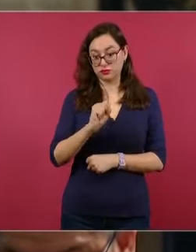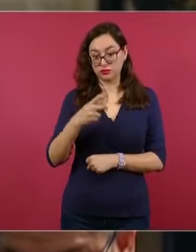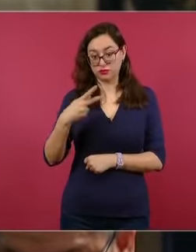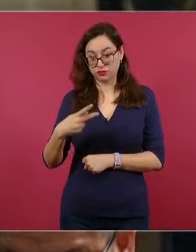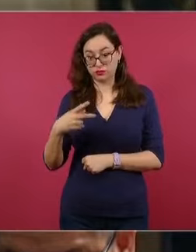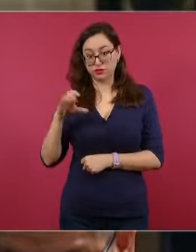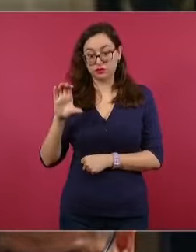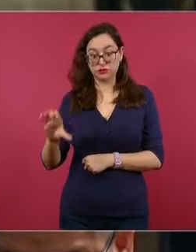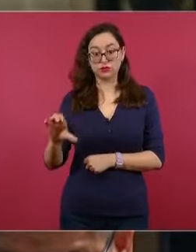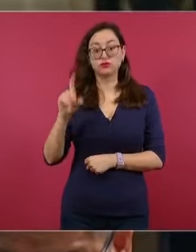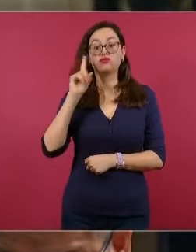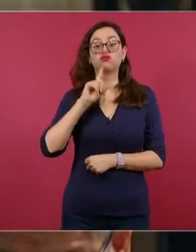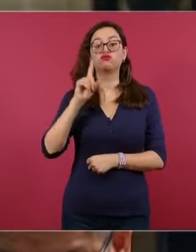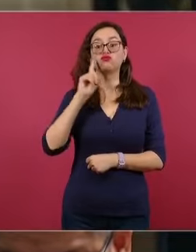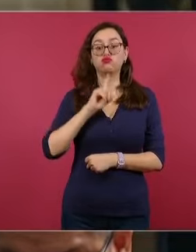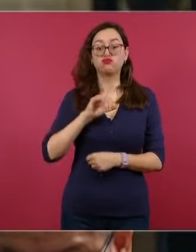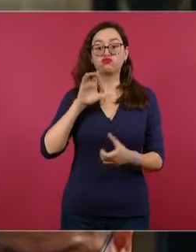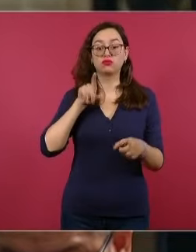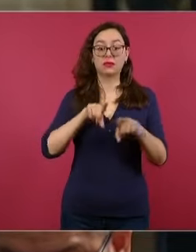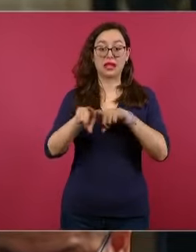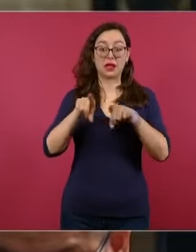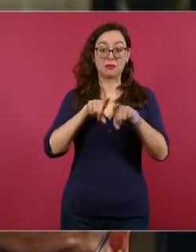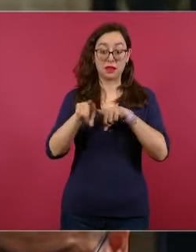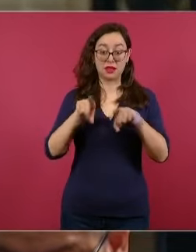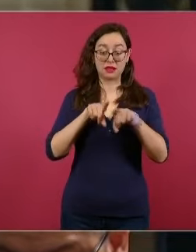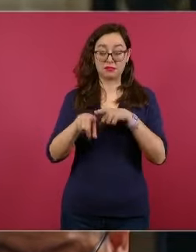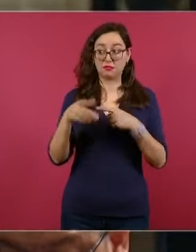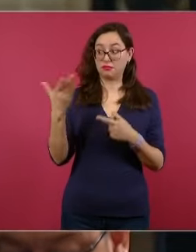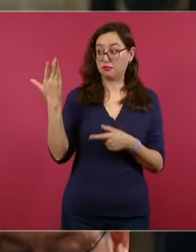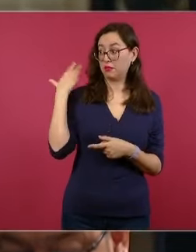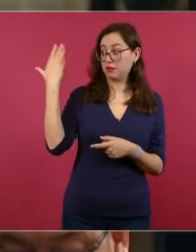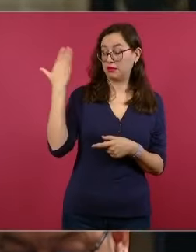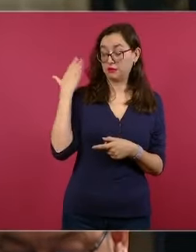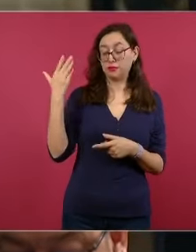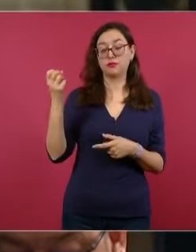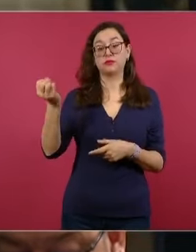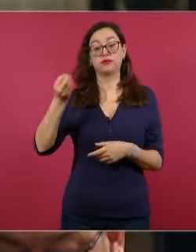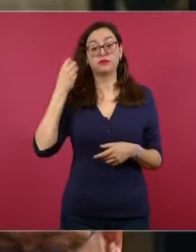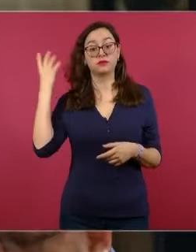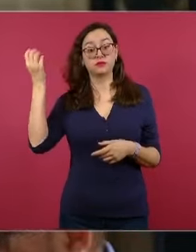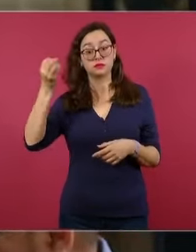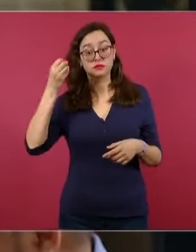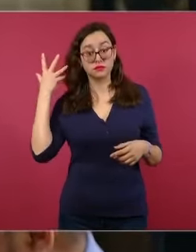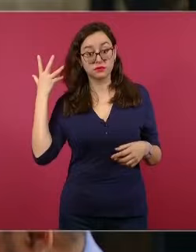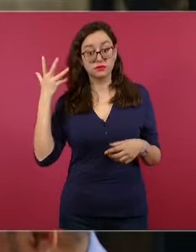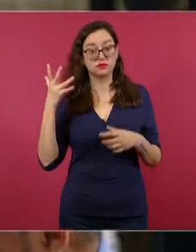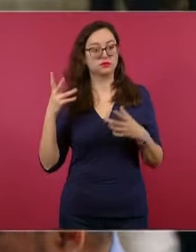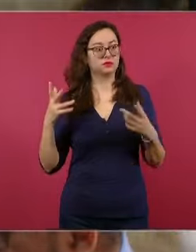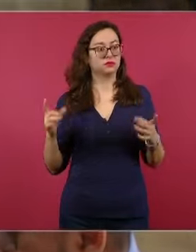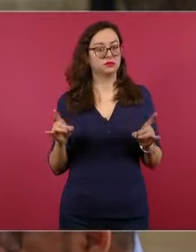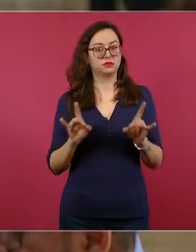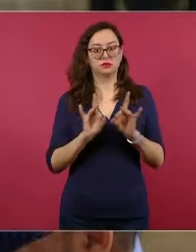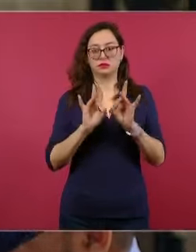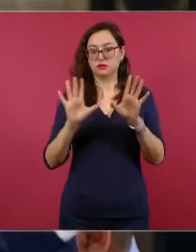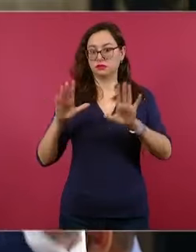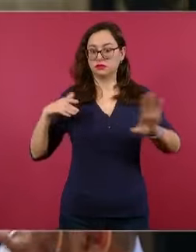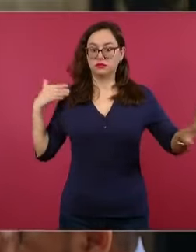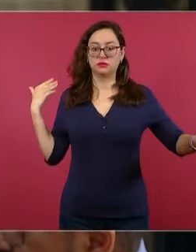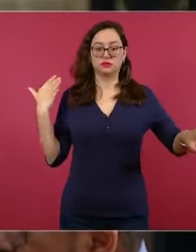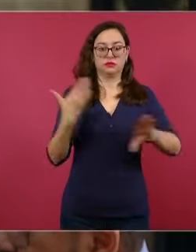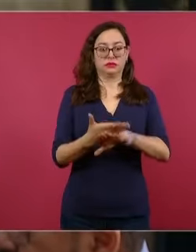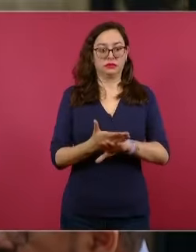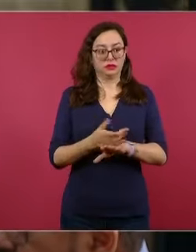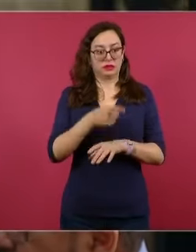en un evento la tuvieron que sacar encapsulada eh porque hubo una agresión eh Y ya ha sido